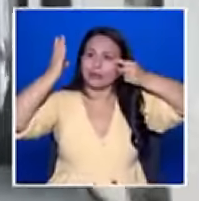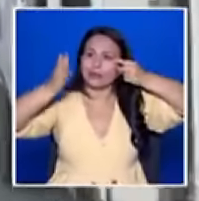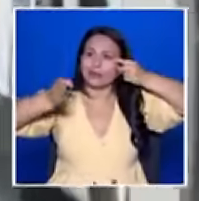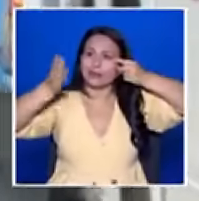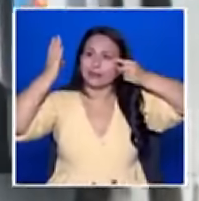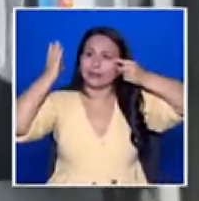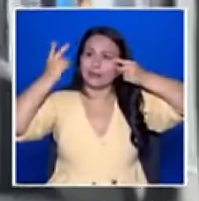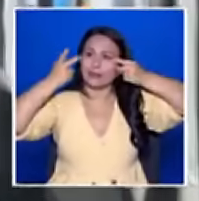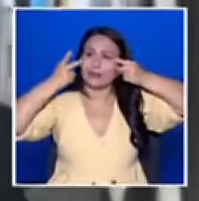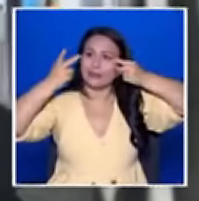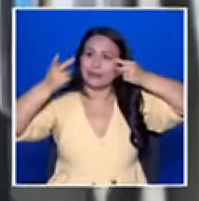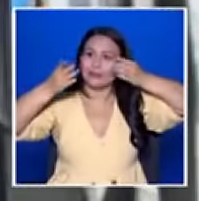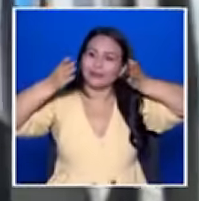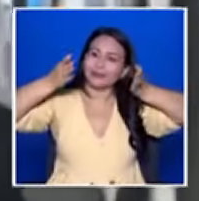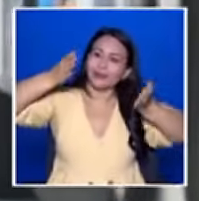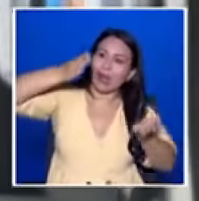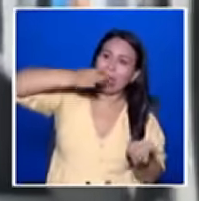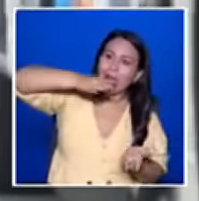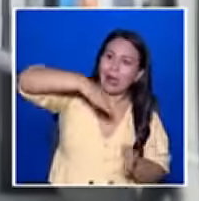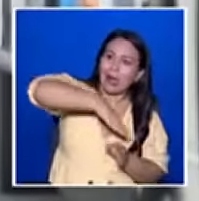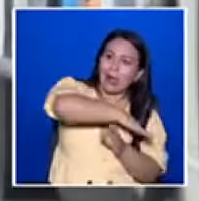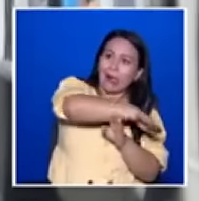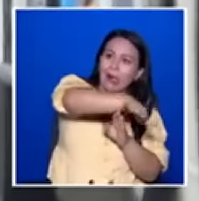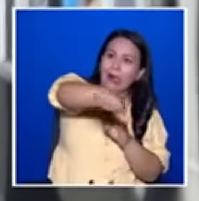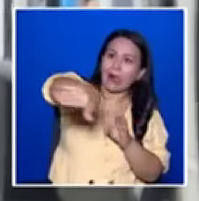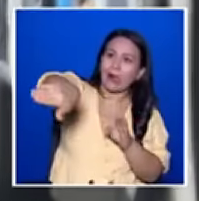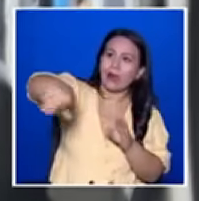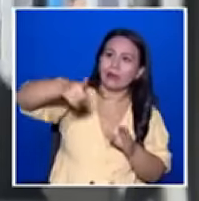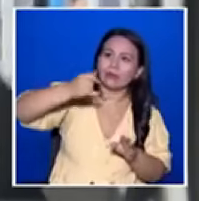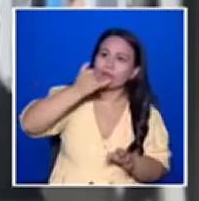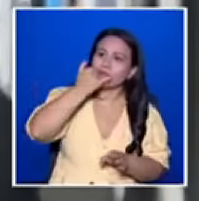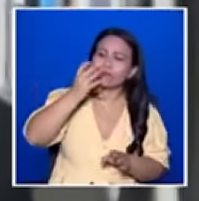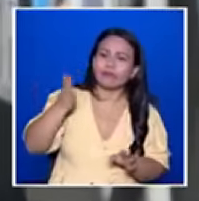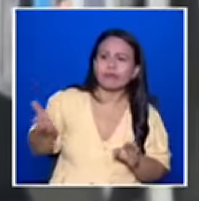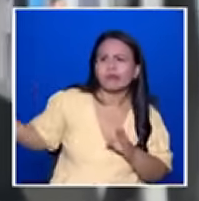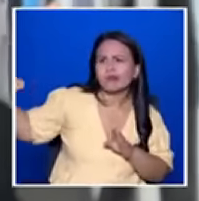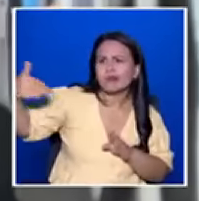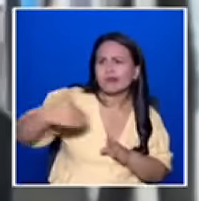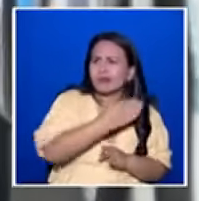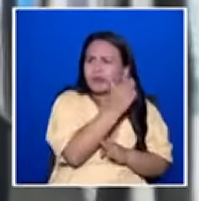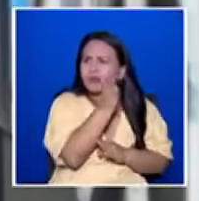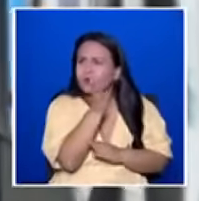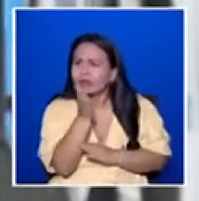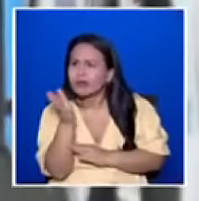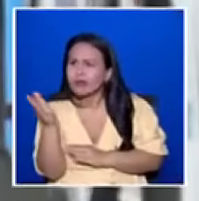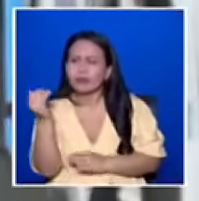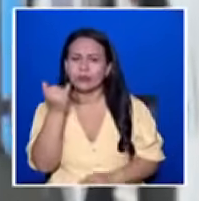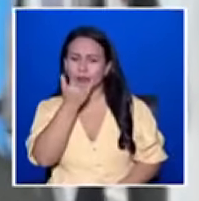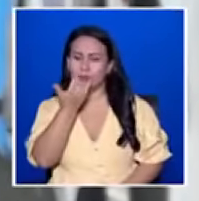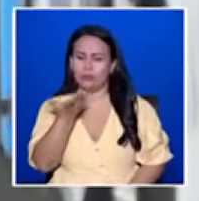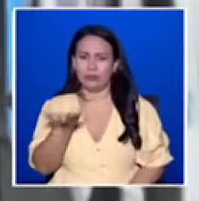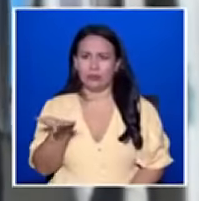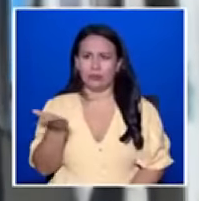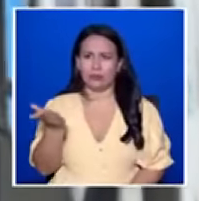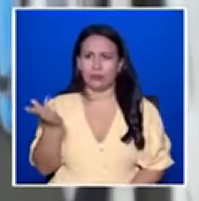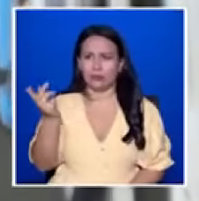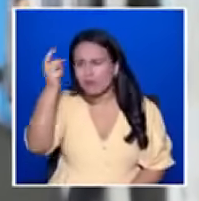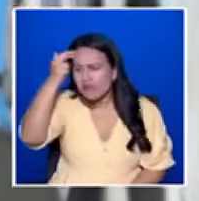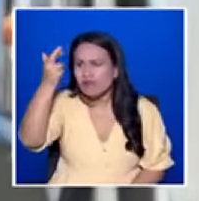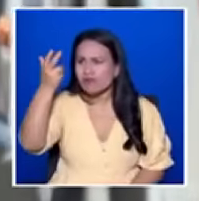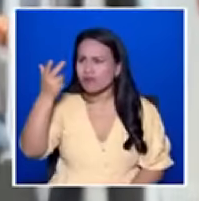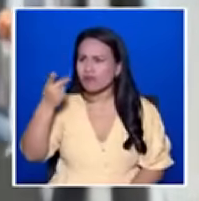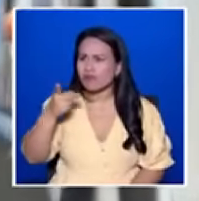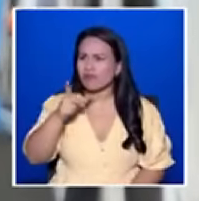cómo a lo que se denomina la berma, hay vehículos que comenzaron a cometer